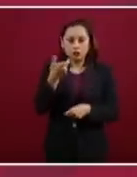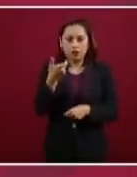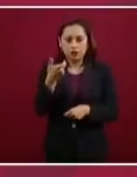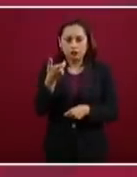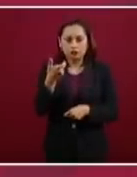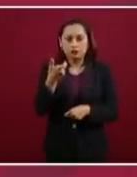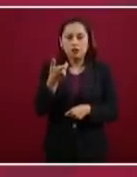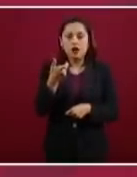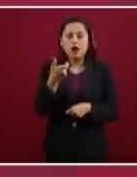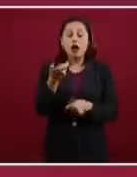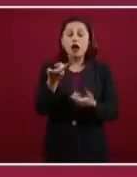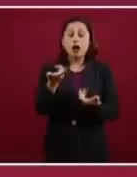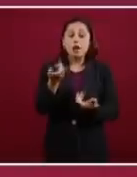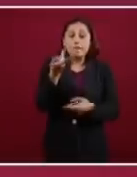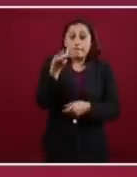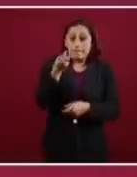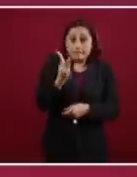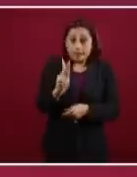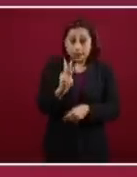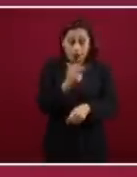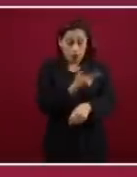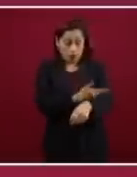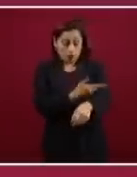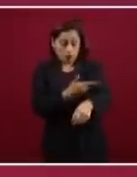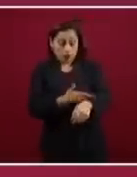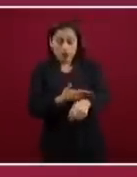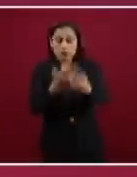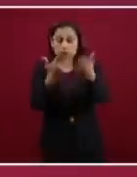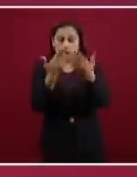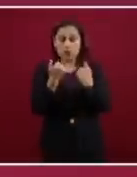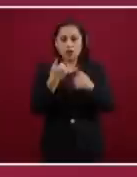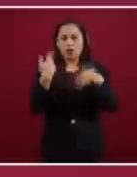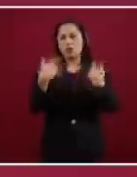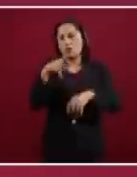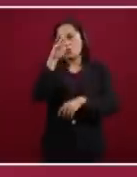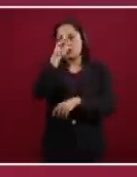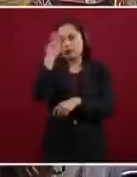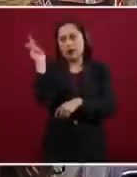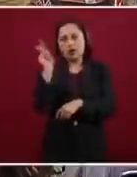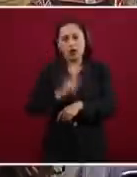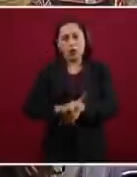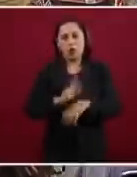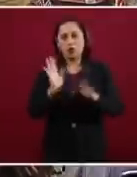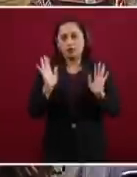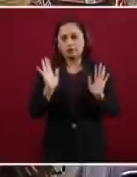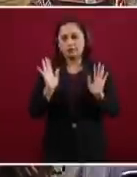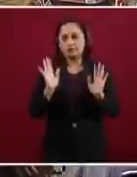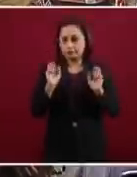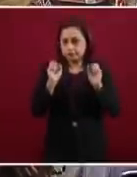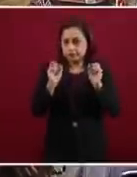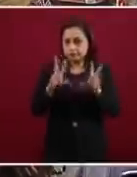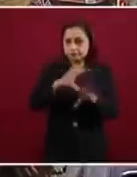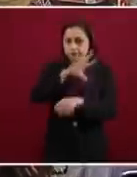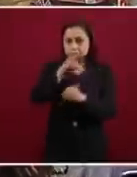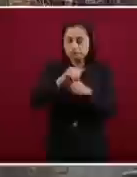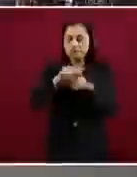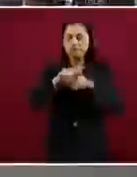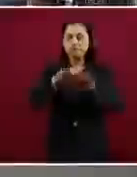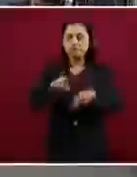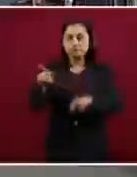entonces tenemos que ser honestos y decir todo entonces nos vemos mañana si les parece